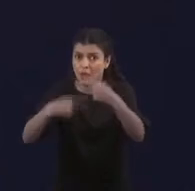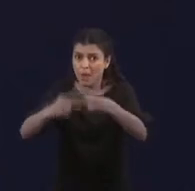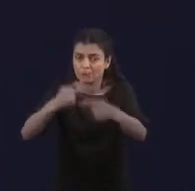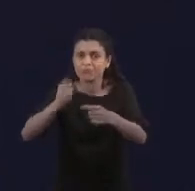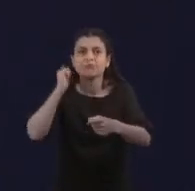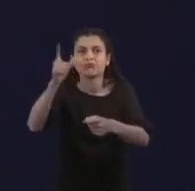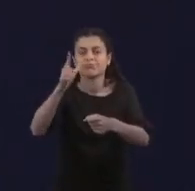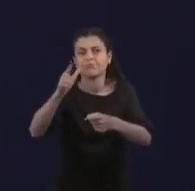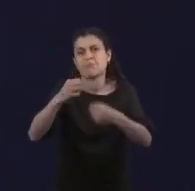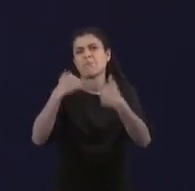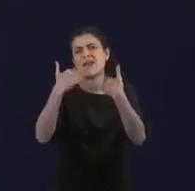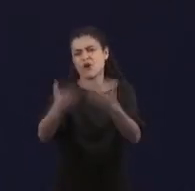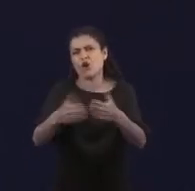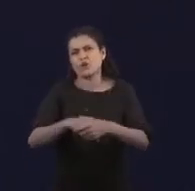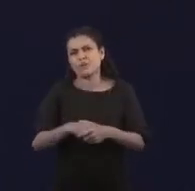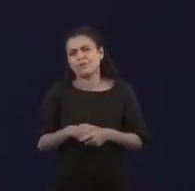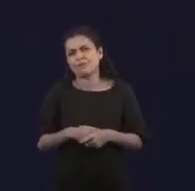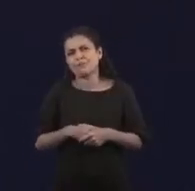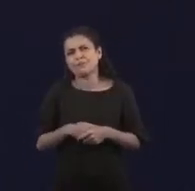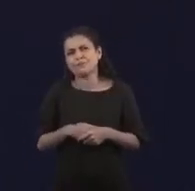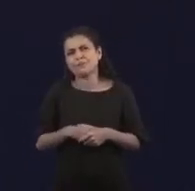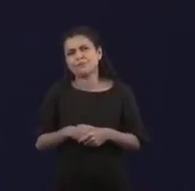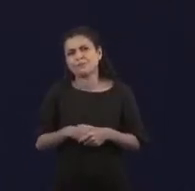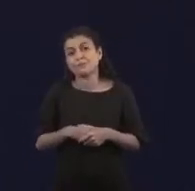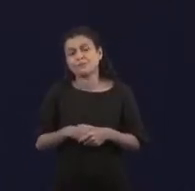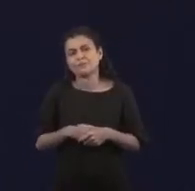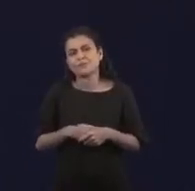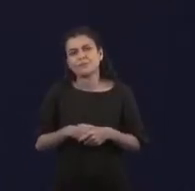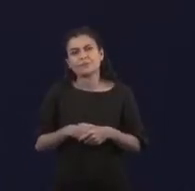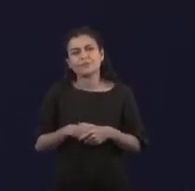olvidemos que hoy el